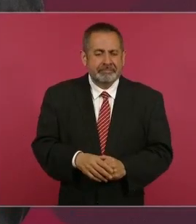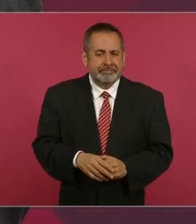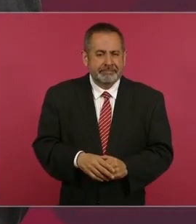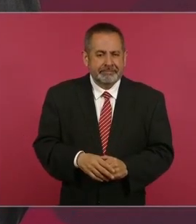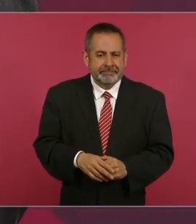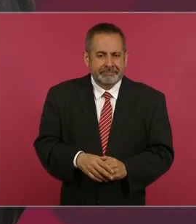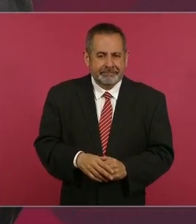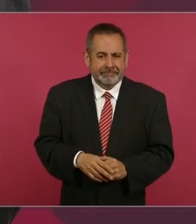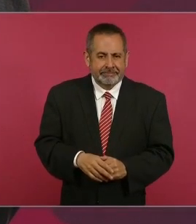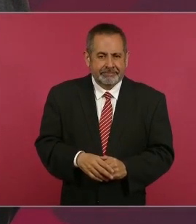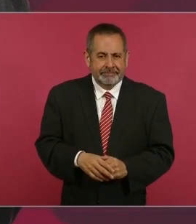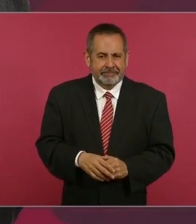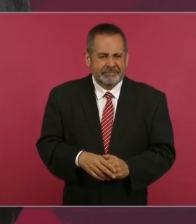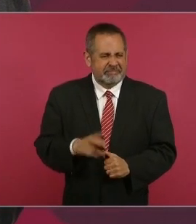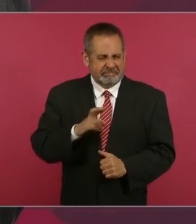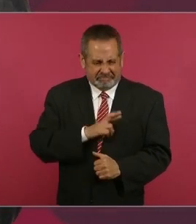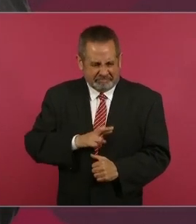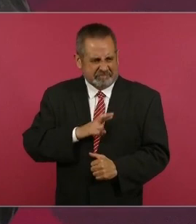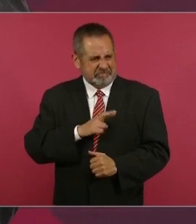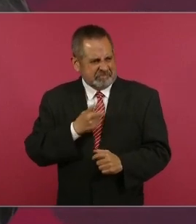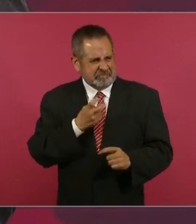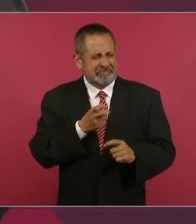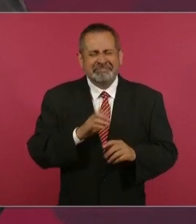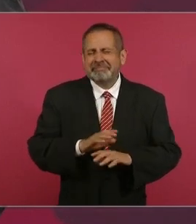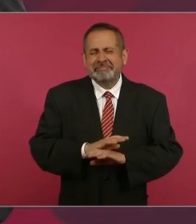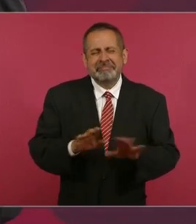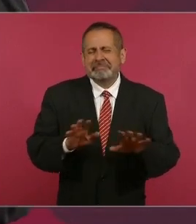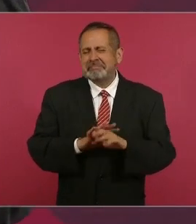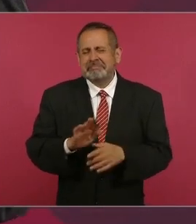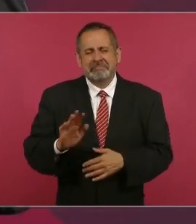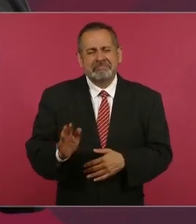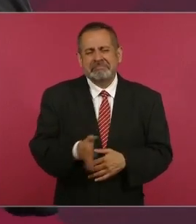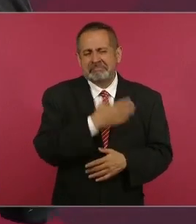con rencores ni nada de eso, o sea,